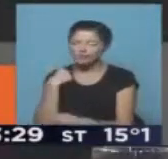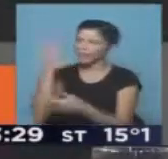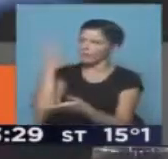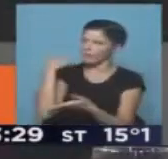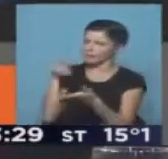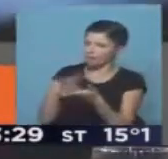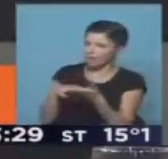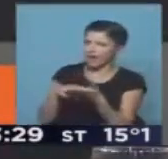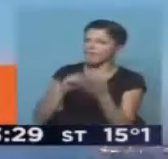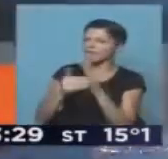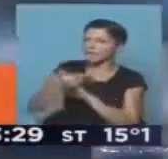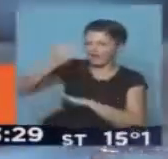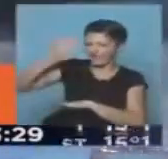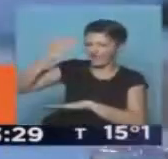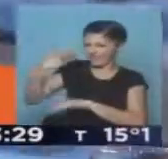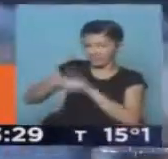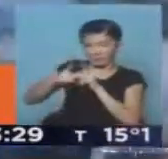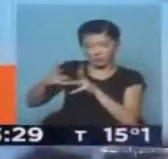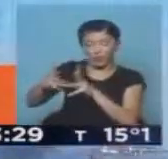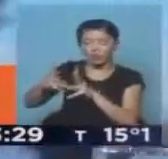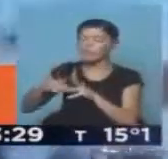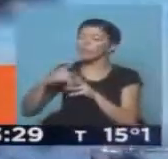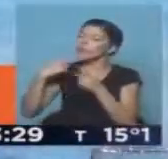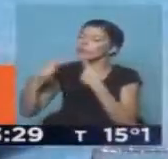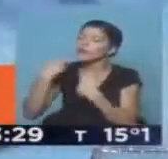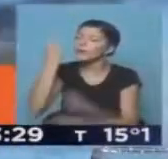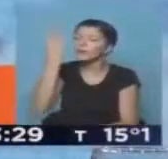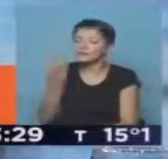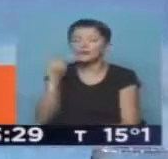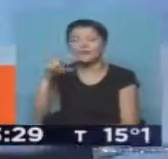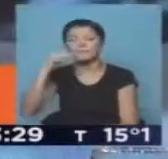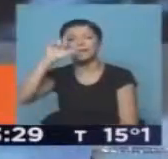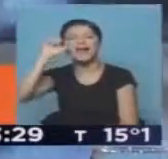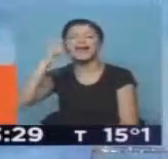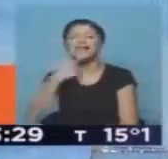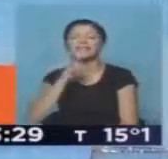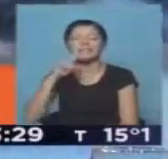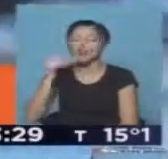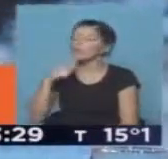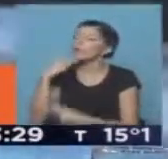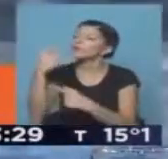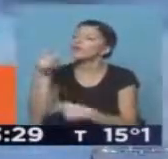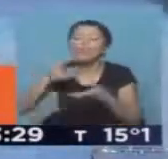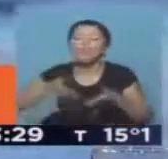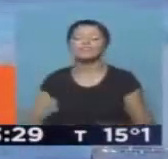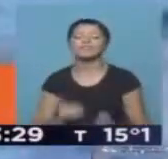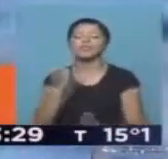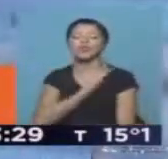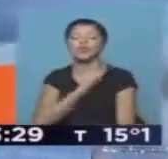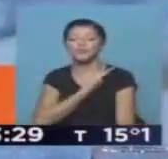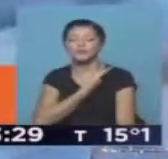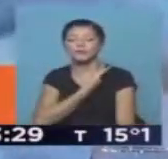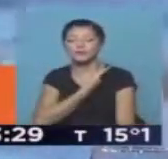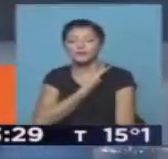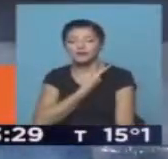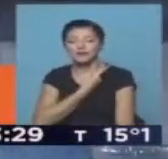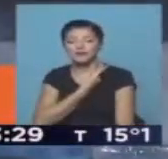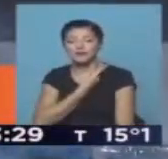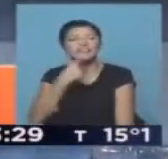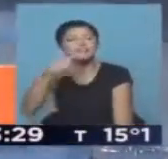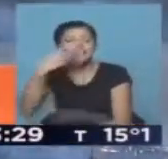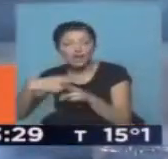aquellos tiempos y algunas crónicas actuales cuando le preguntan muchas veces un palestino donde nació de donde se sigue mencionando el pueblo que en el